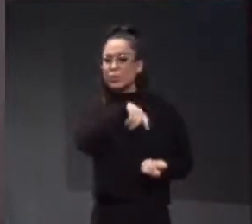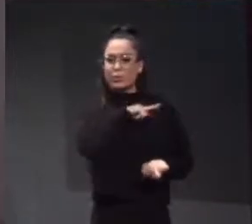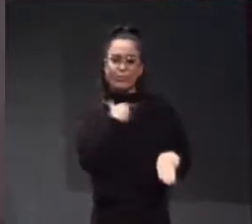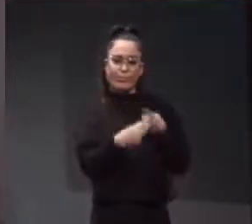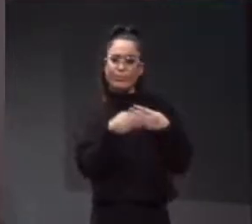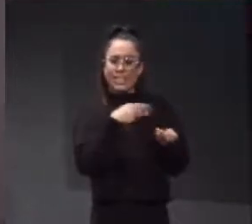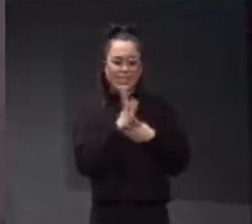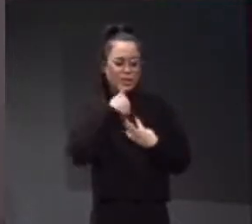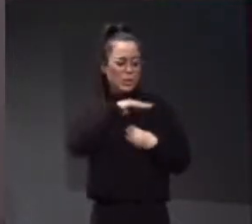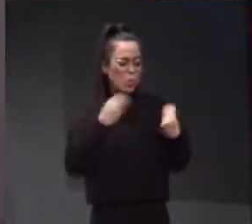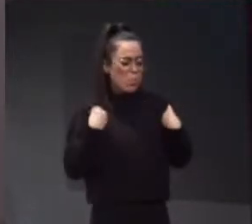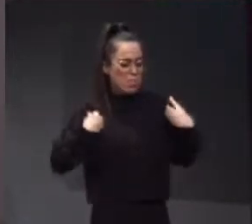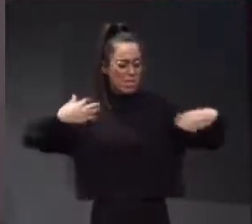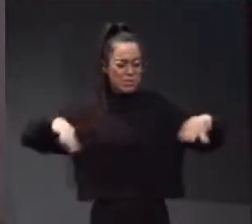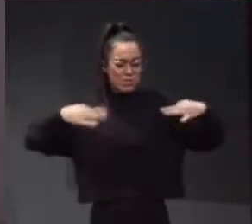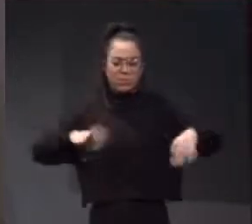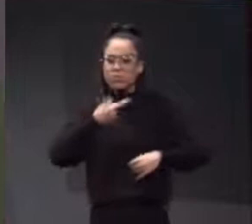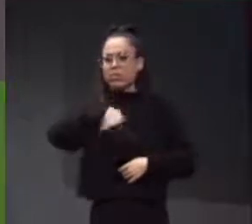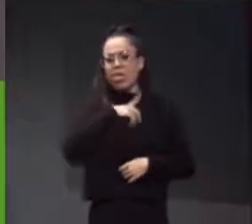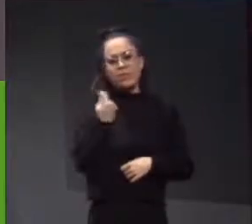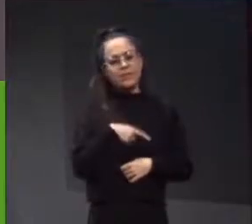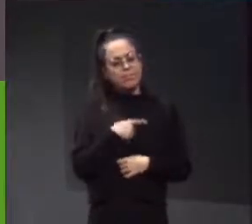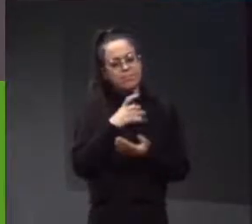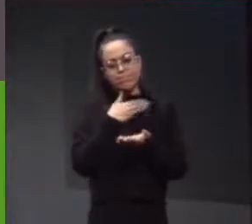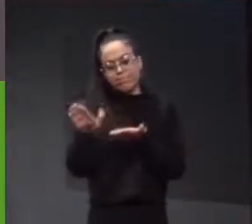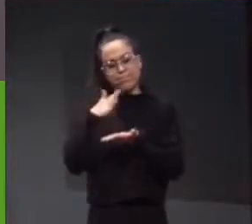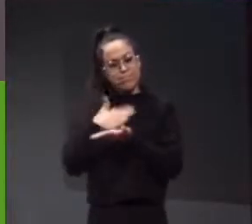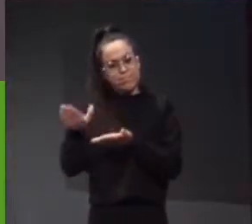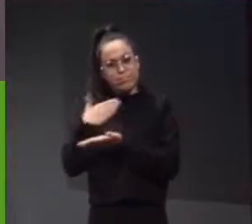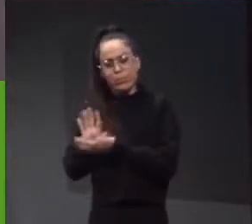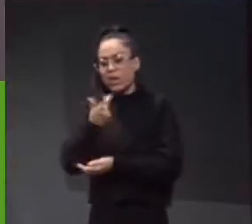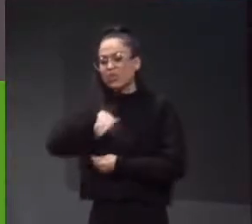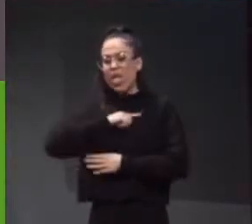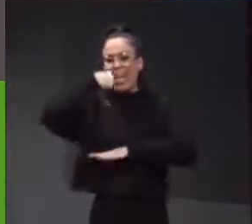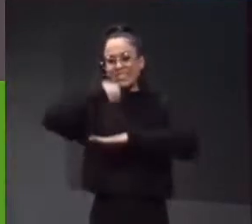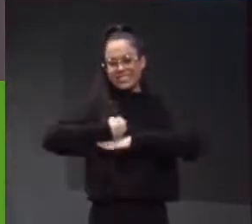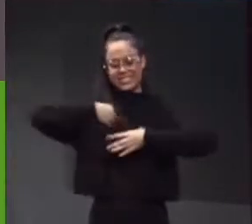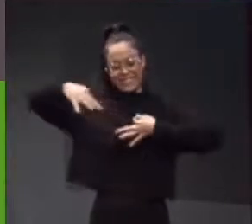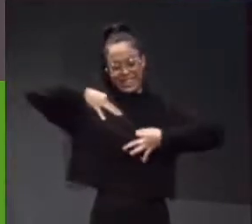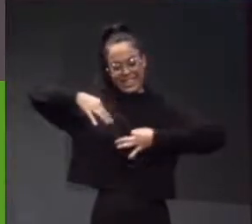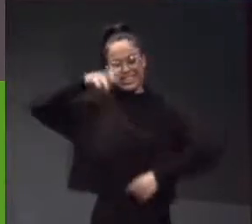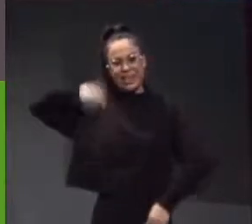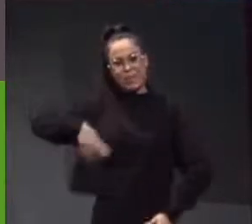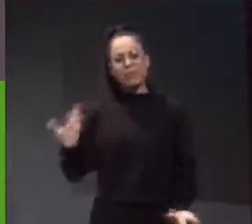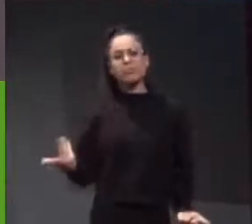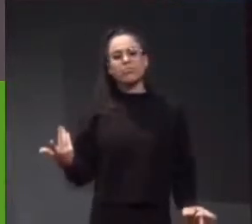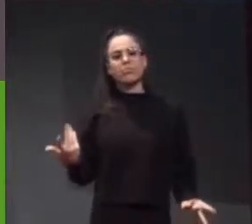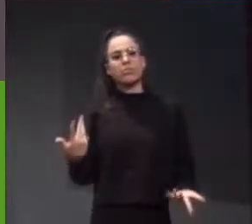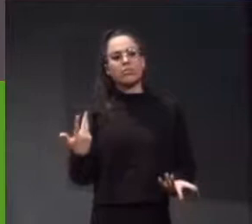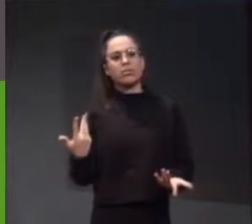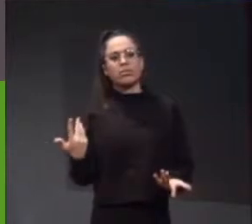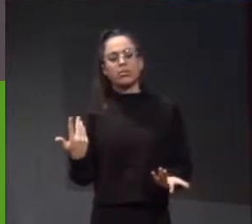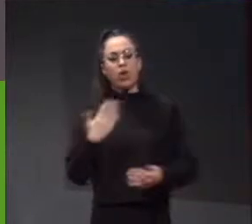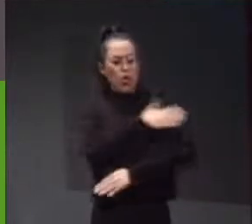vida pero todavía tenemos que avanzar mucho más y luego tenemos que exigir otan tenemos que exigir que los gobiernos esas personas que